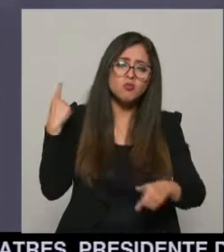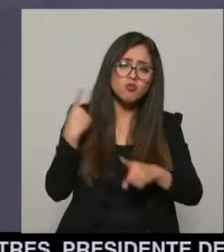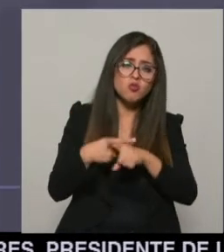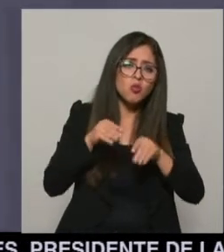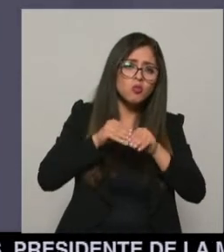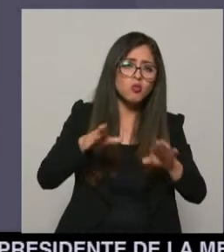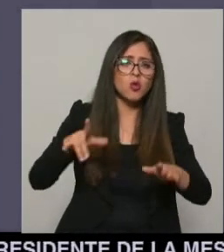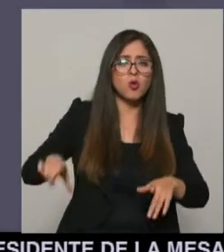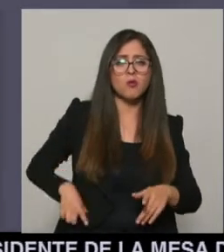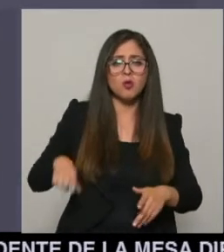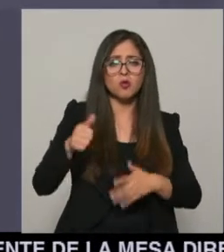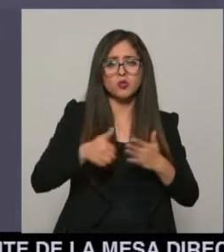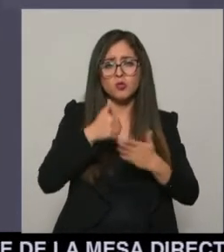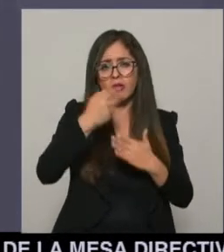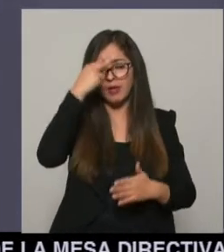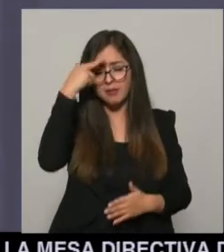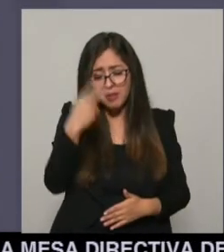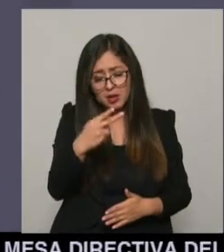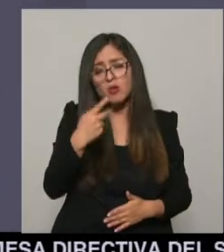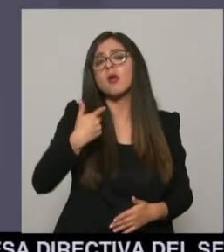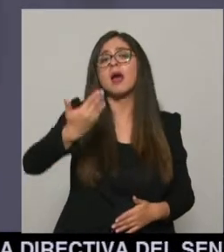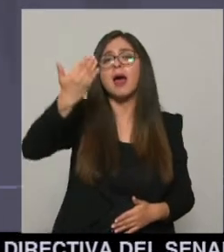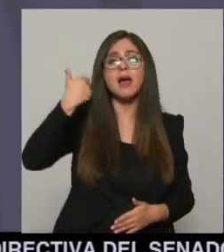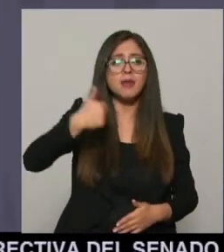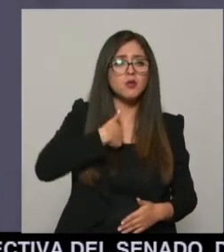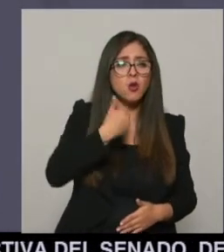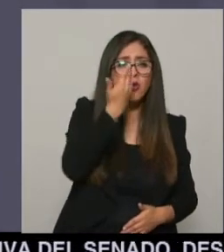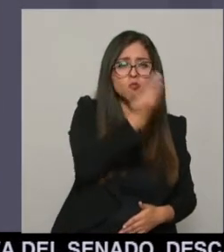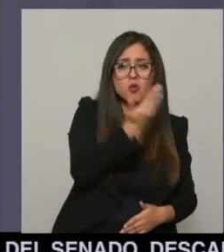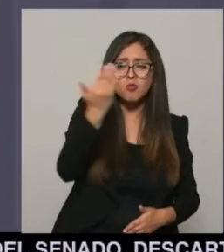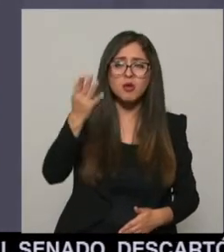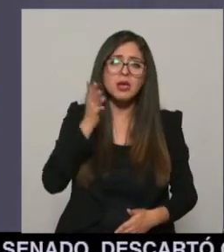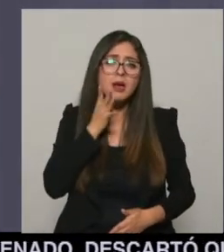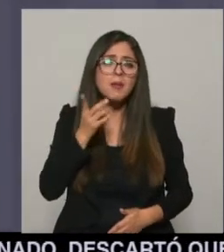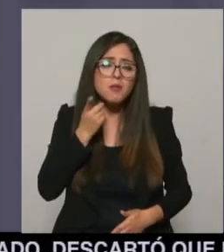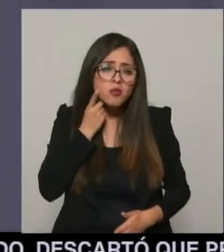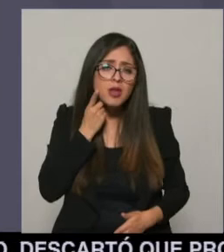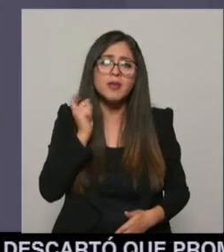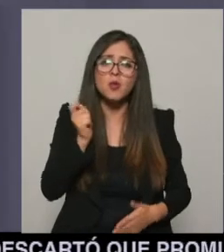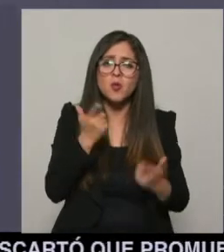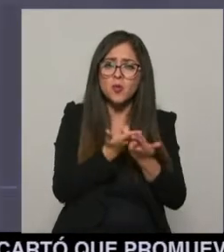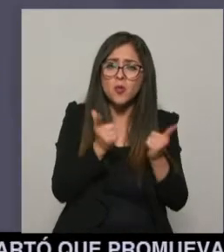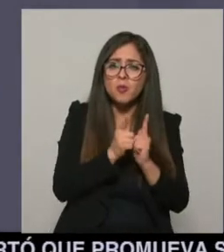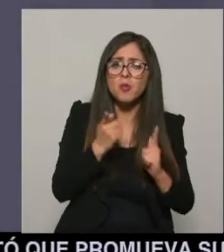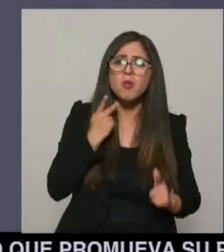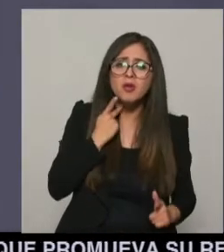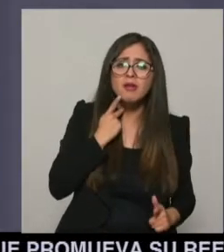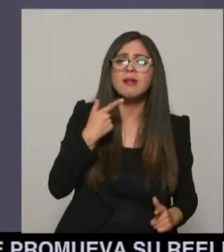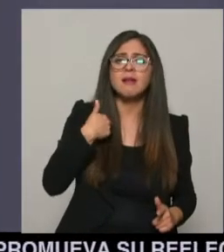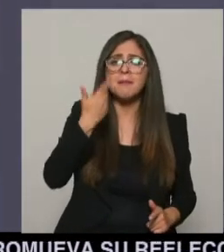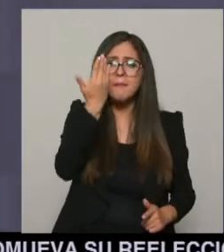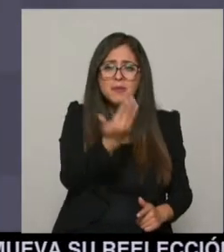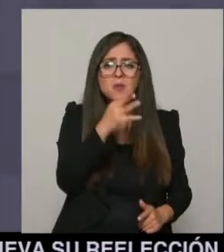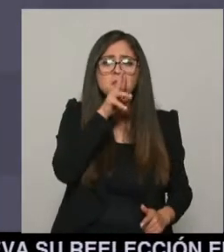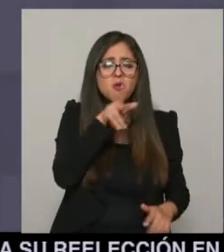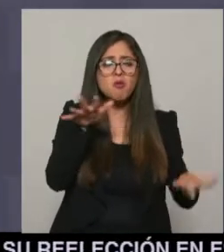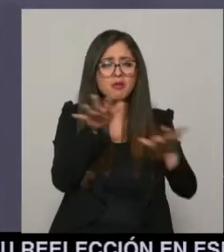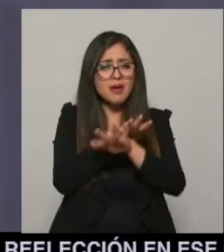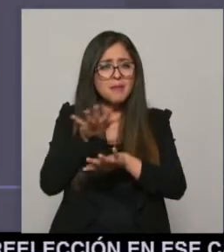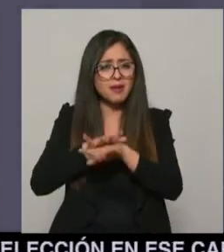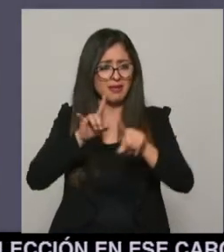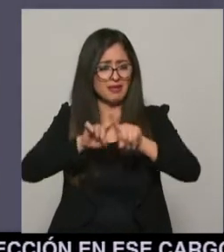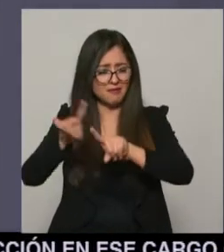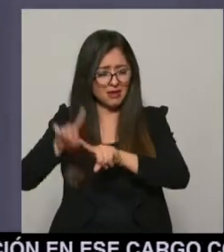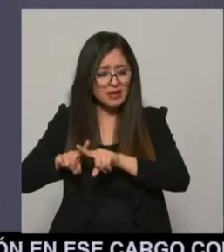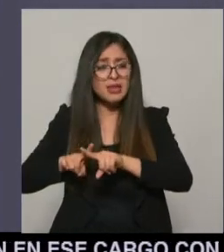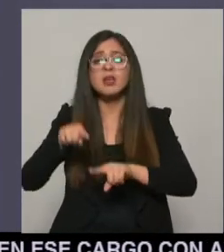manifestado a mis compañeros de la legislatura, pues que de verdad hagamos las cosas diferentes. La ciudad no cambia